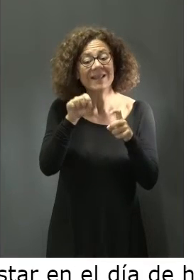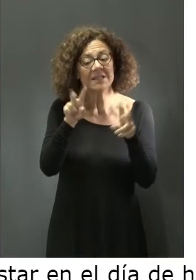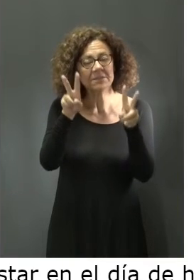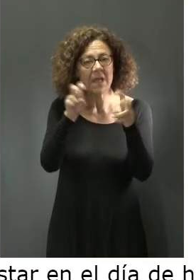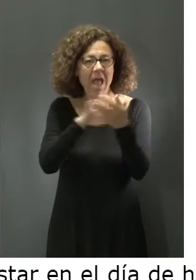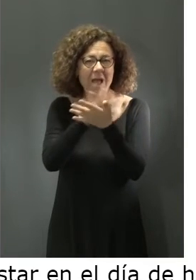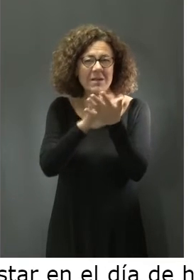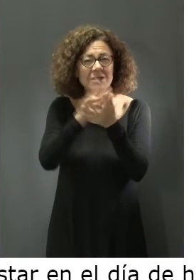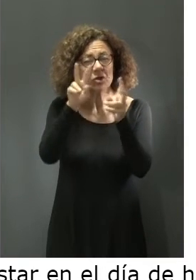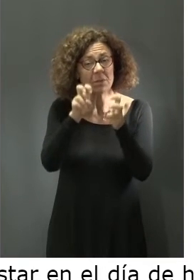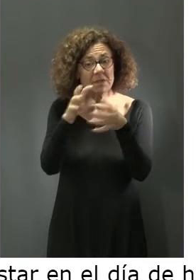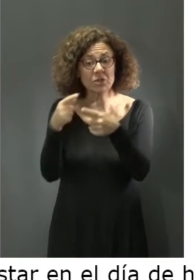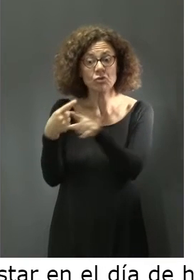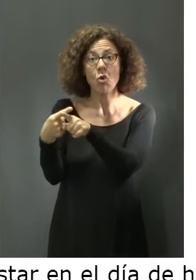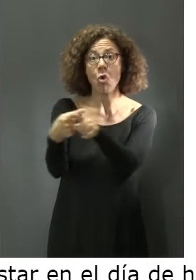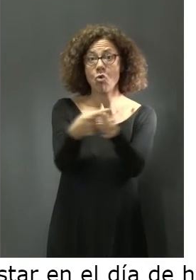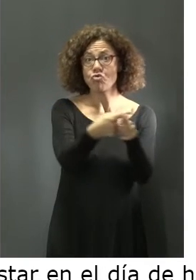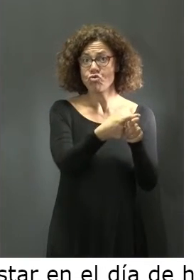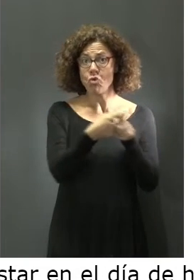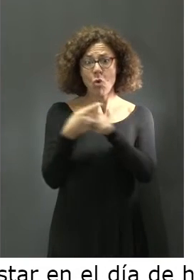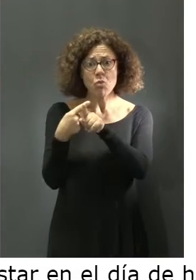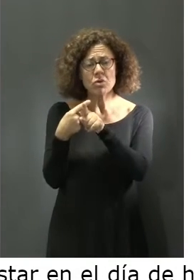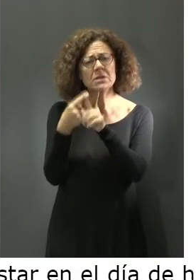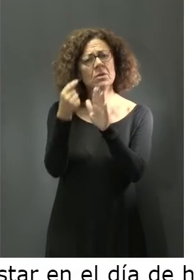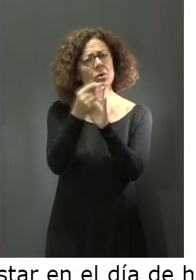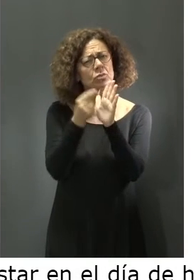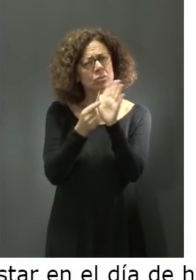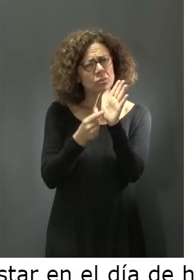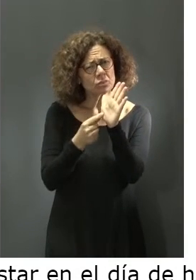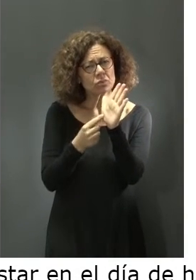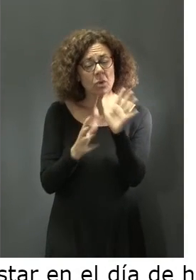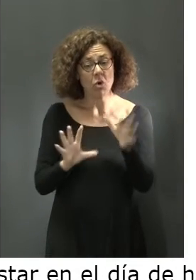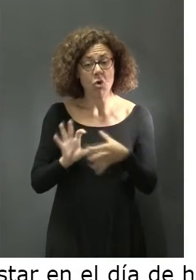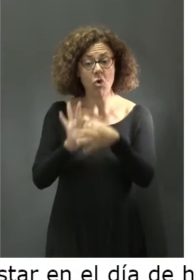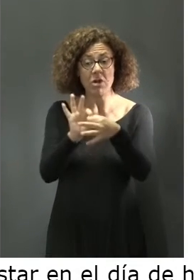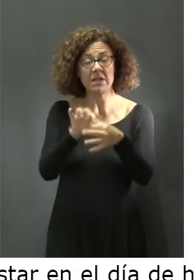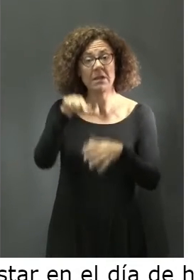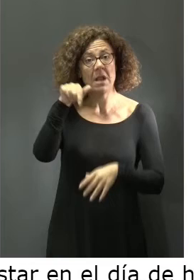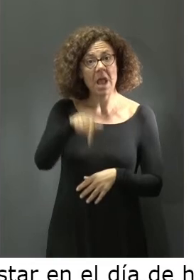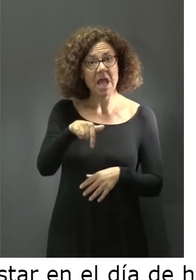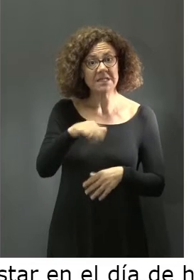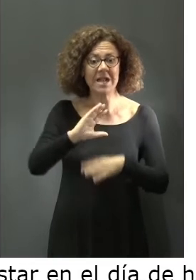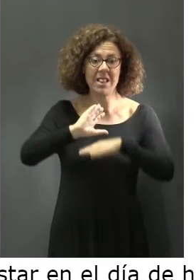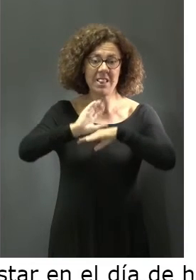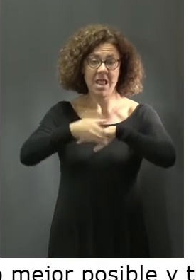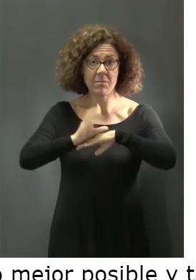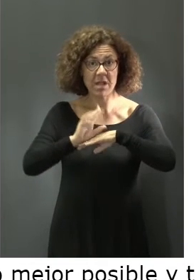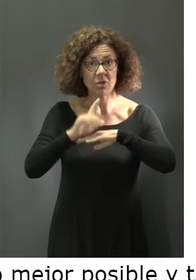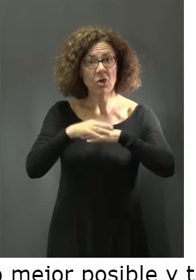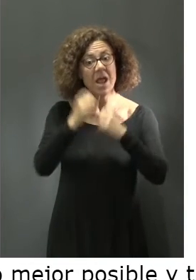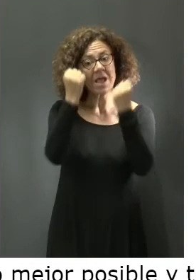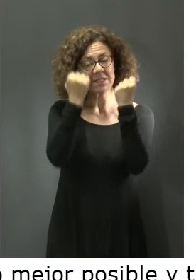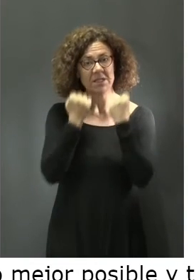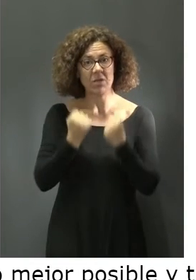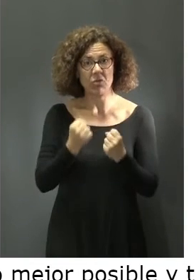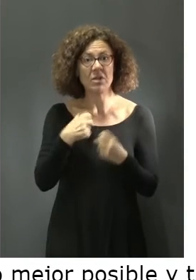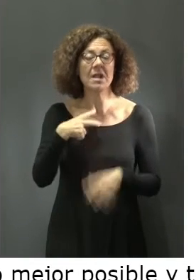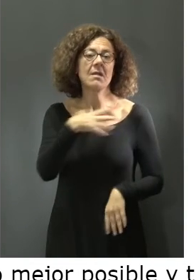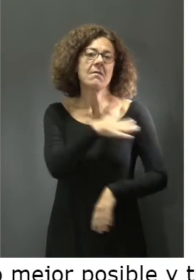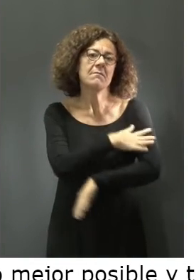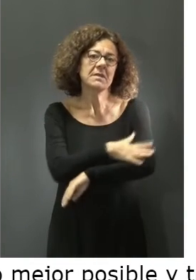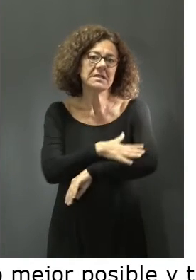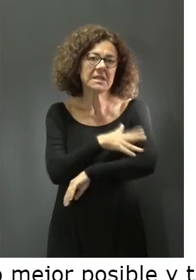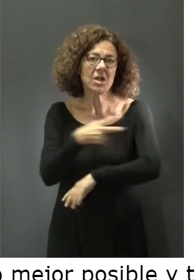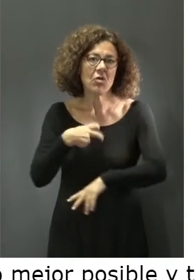que son comunes, que tenemos muchos puntos que conectan al CEAPAT con la institución del Ministerio Fiscal. A lo